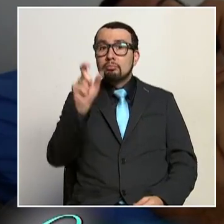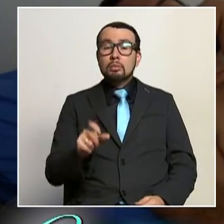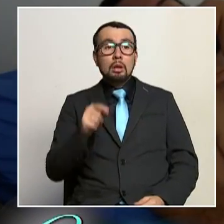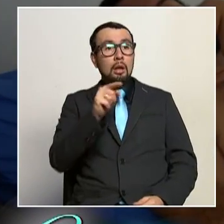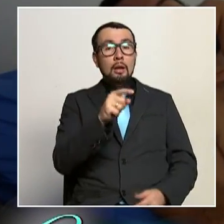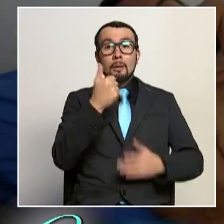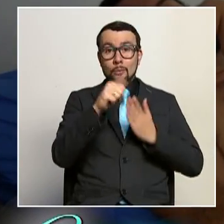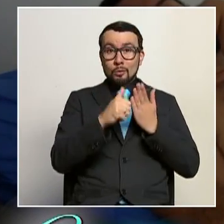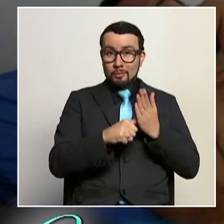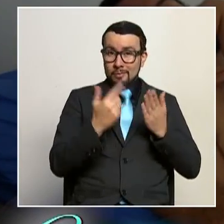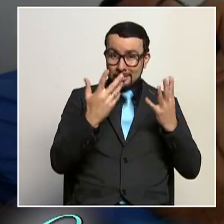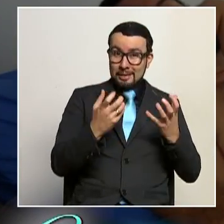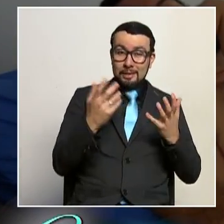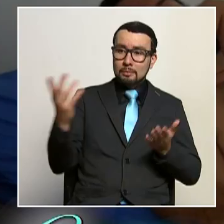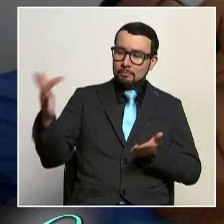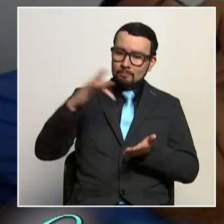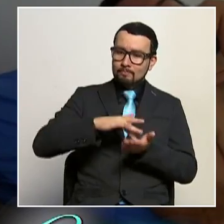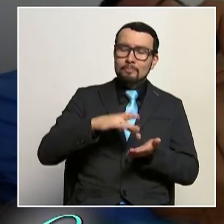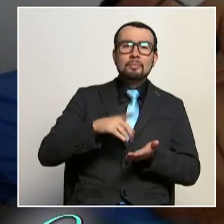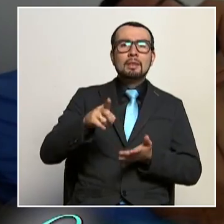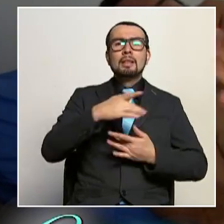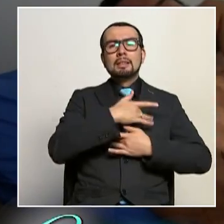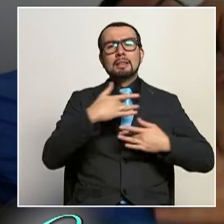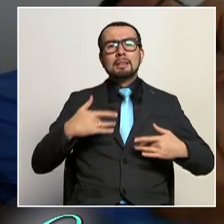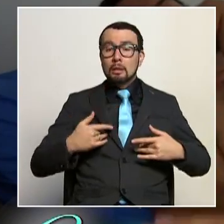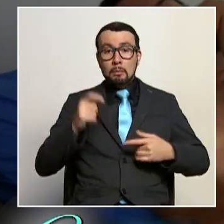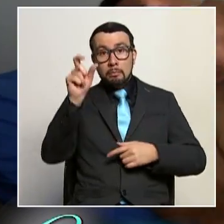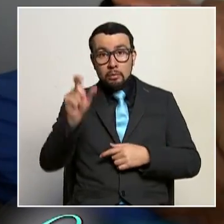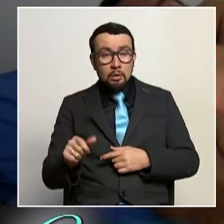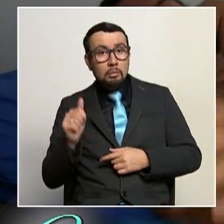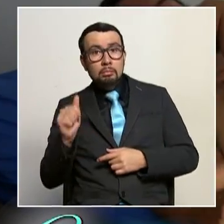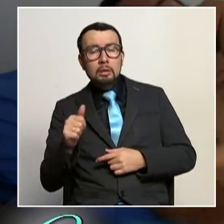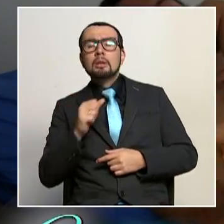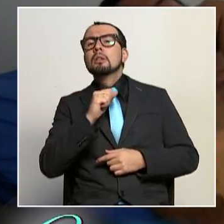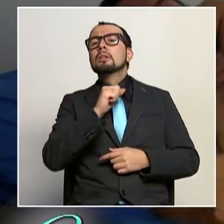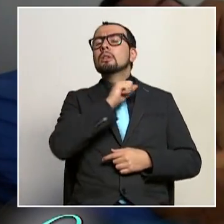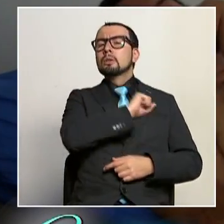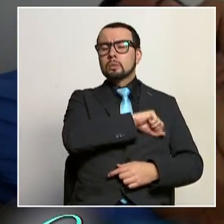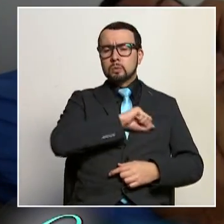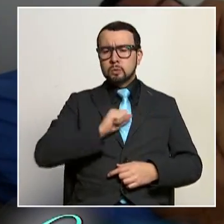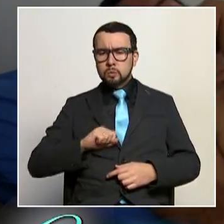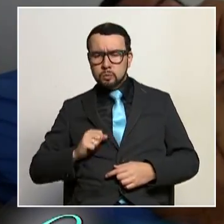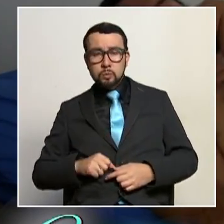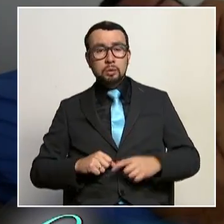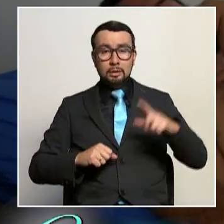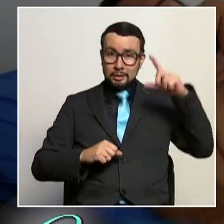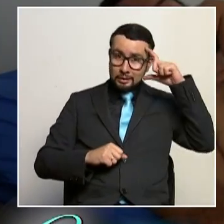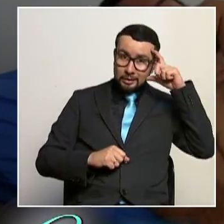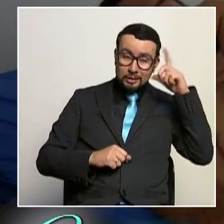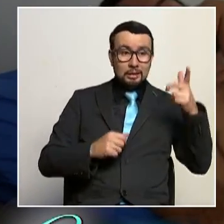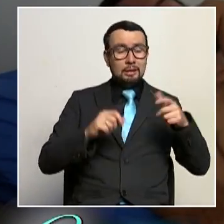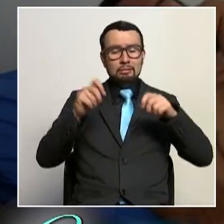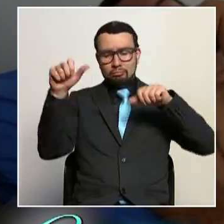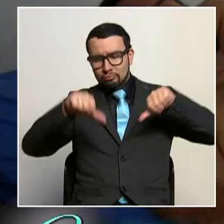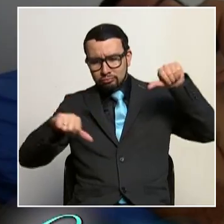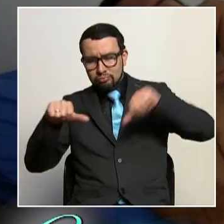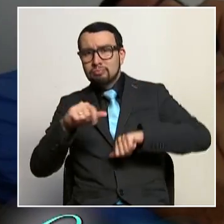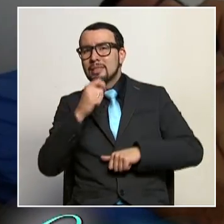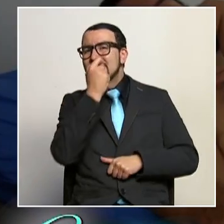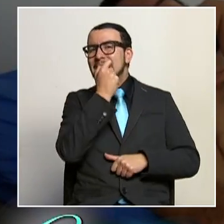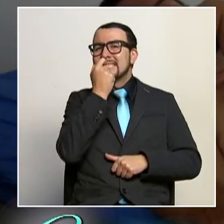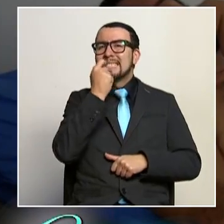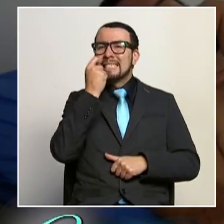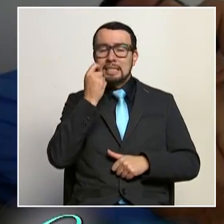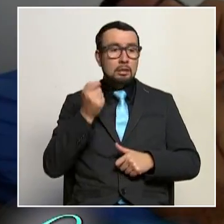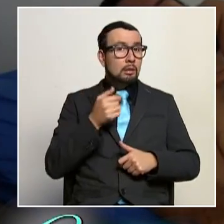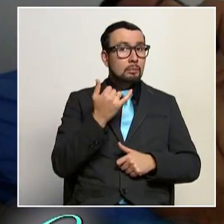programas que queremos hacer en nuestros parques de la salud, la persona pasa por ecografía, por ginecología, por laboratorio clínico, por odontología neurofocal,